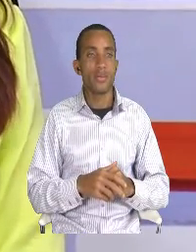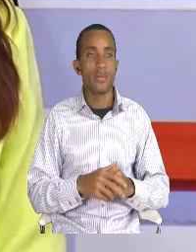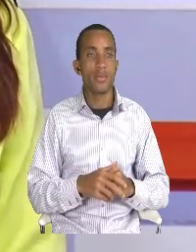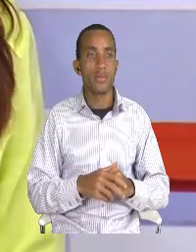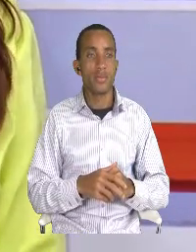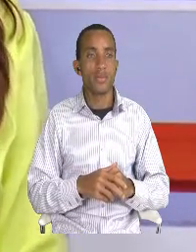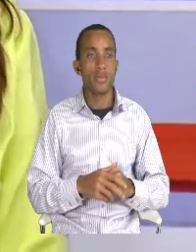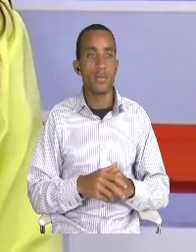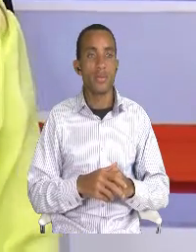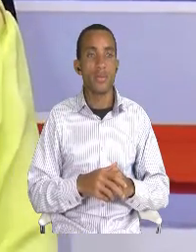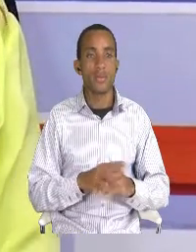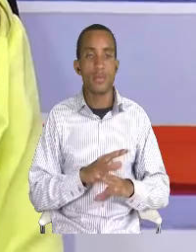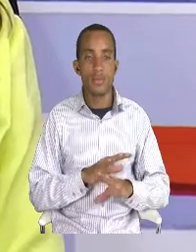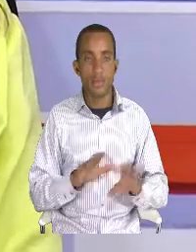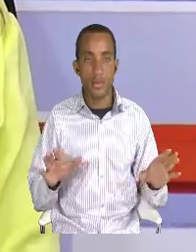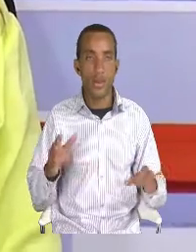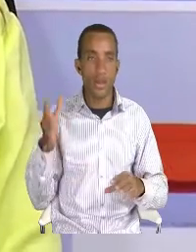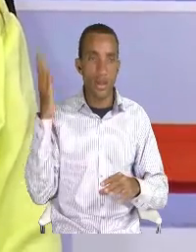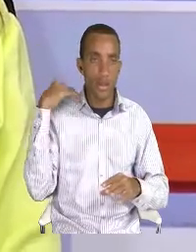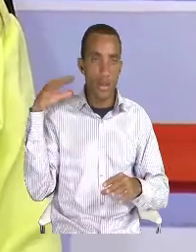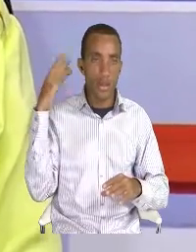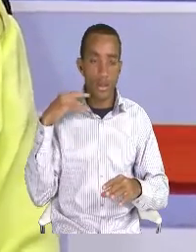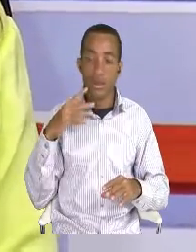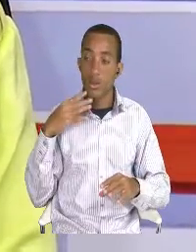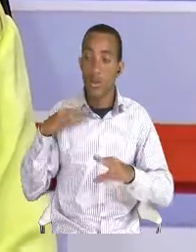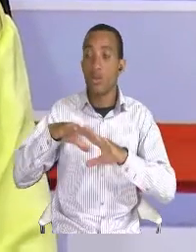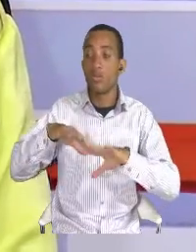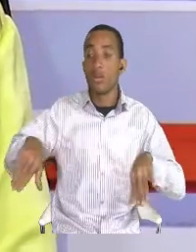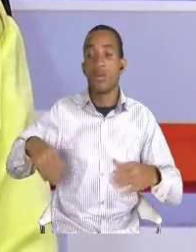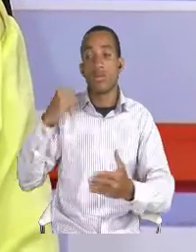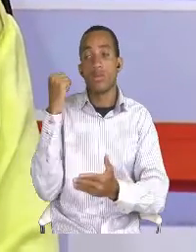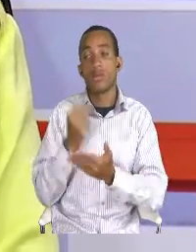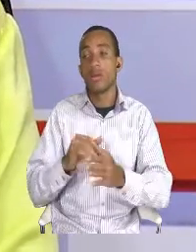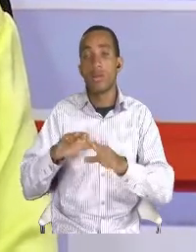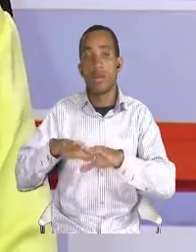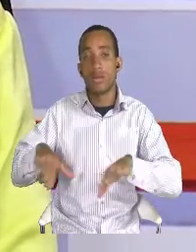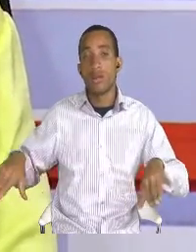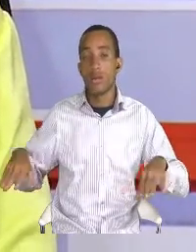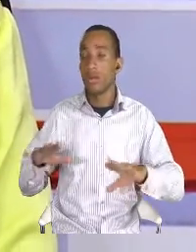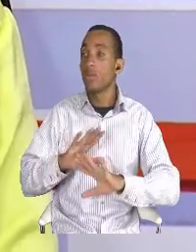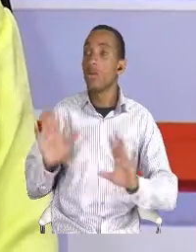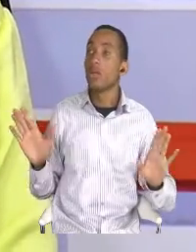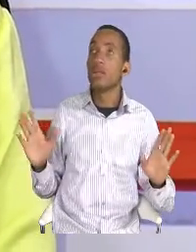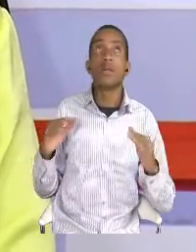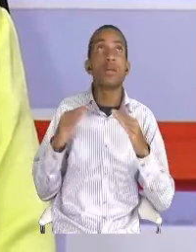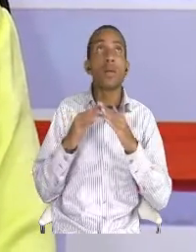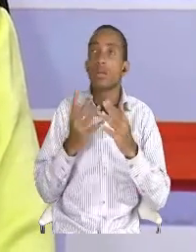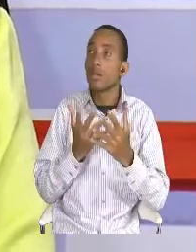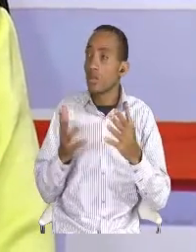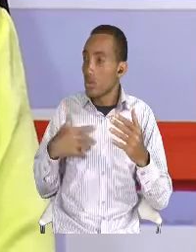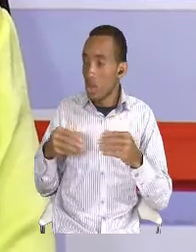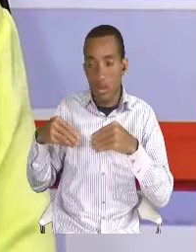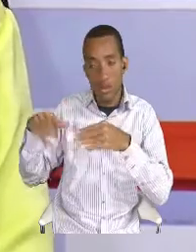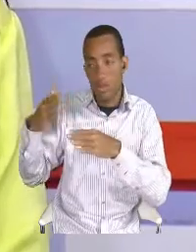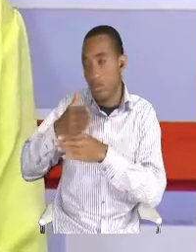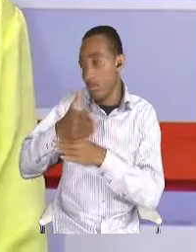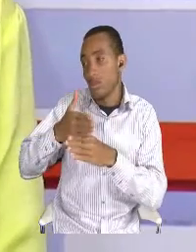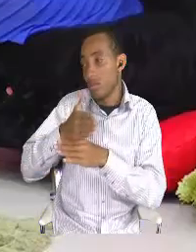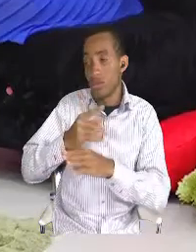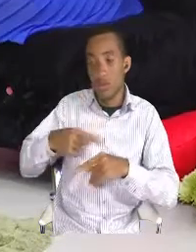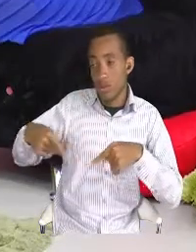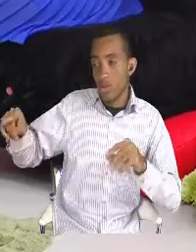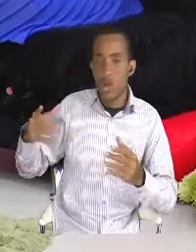no es lo que se debe hacer comúnmente, ¿no? Porque si yo me divorcio, pues lo que debo hacer también es liquidar la sociedad conyugal. Entonces, pues, empezando por